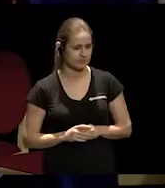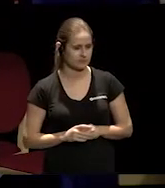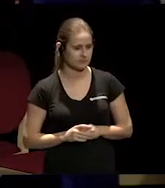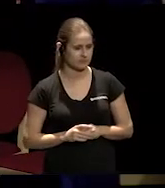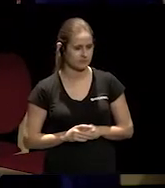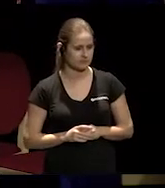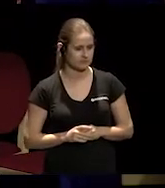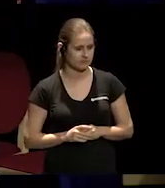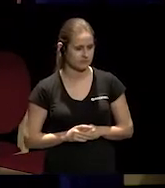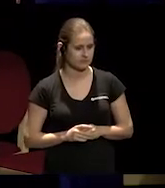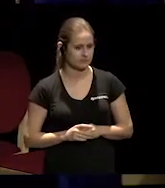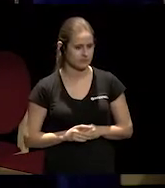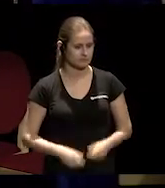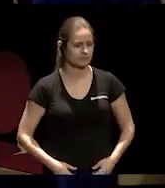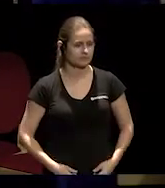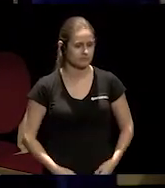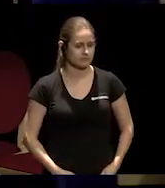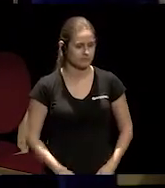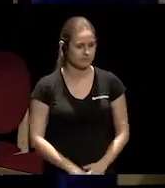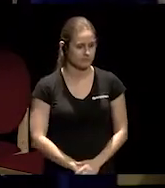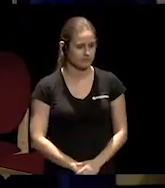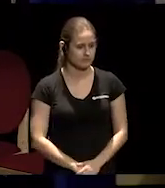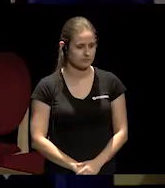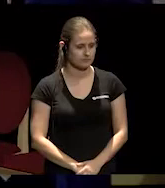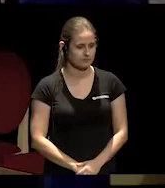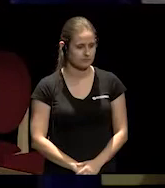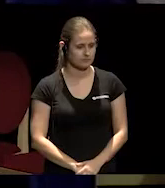Aquí pues estoy con otros